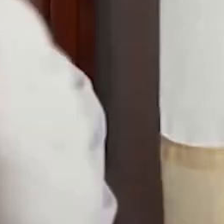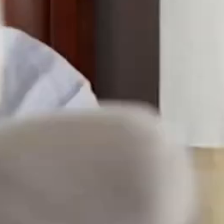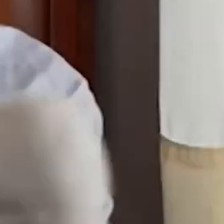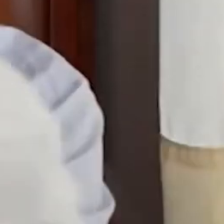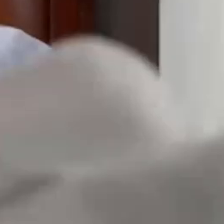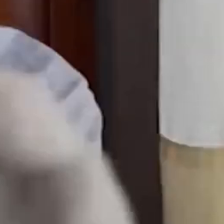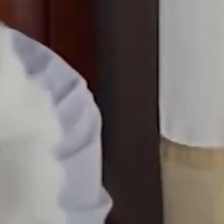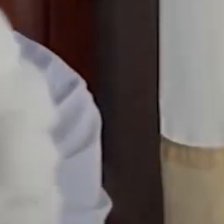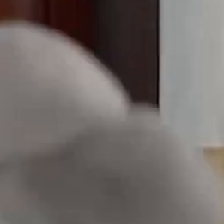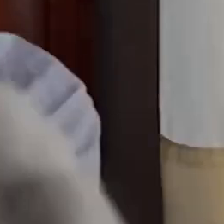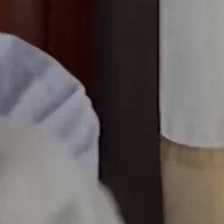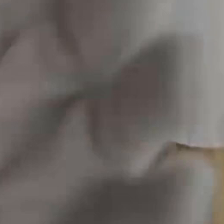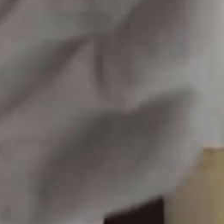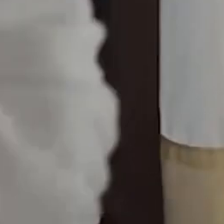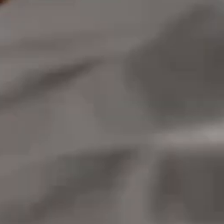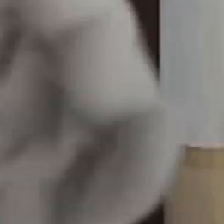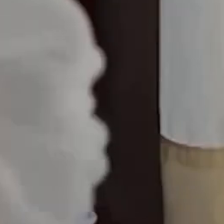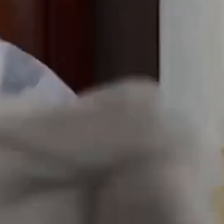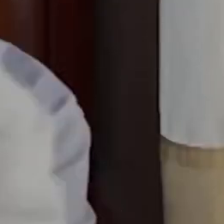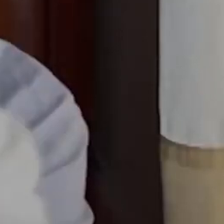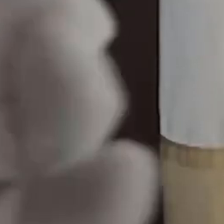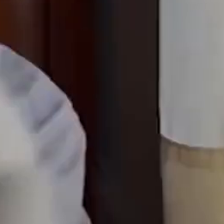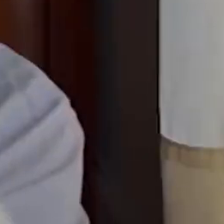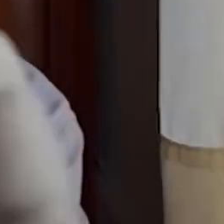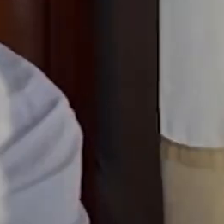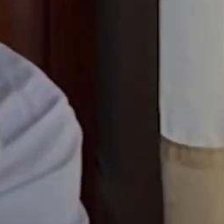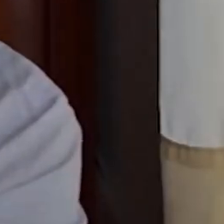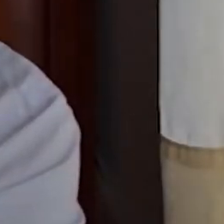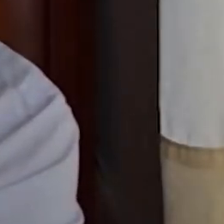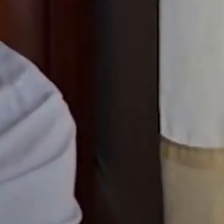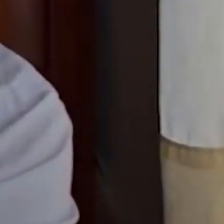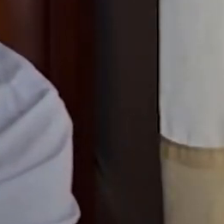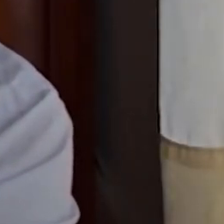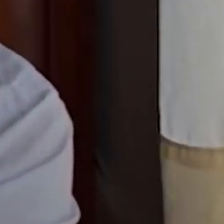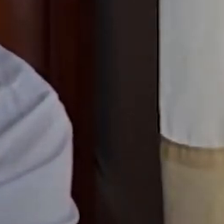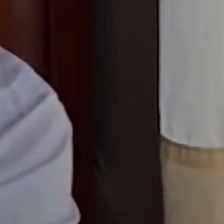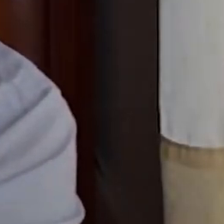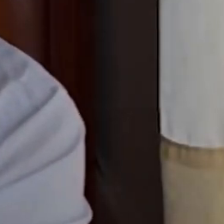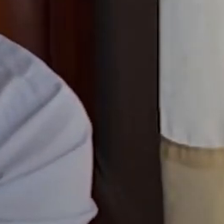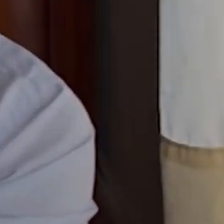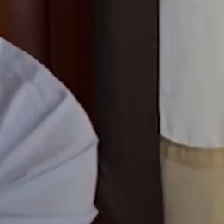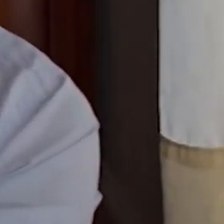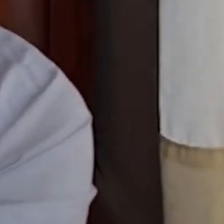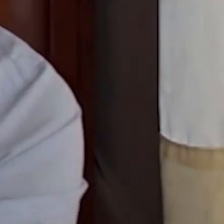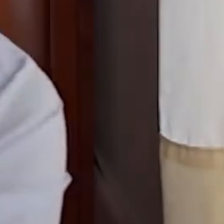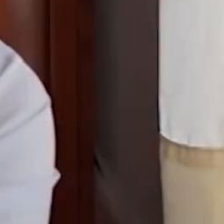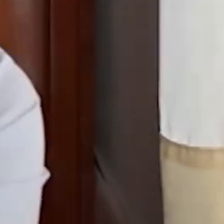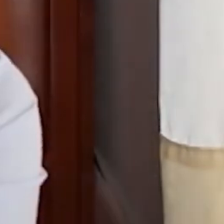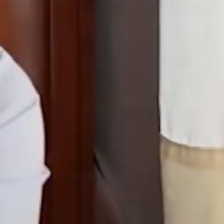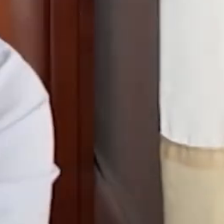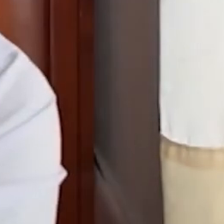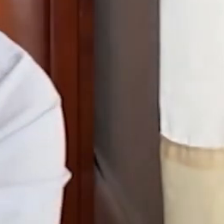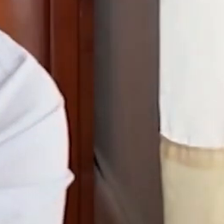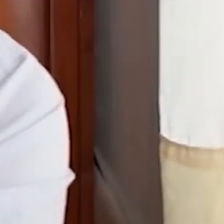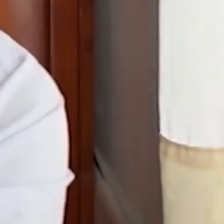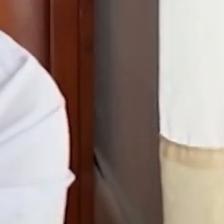Hola gente, ¿cómo estamos? ¡Bien! ¡Eso! ¡Qué rico tenerlo por acá! Oye, me sacarán del cajón. ¿Para qué me sacaste del cajón, man? Lo saqué del cajón para que me